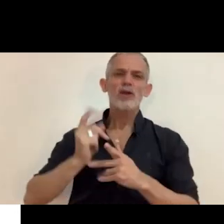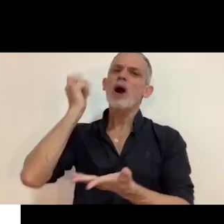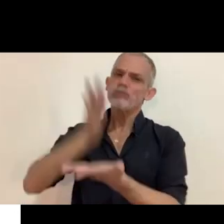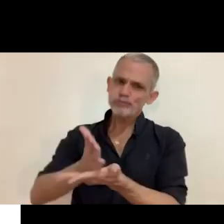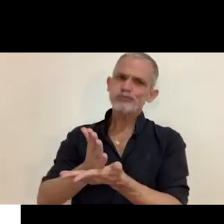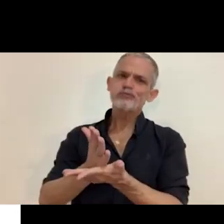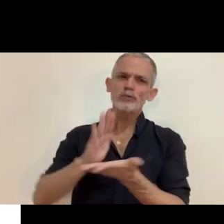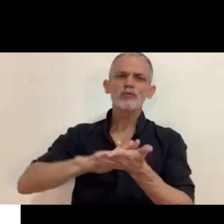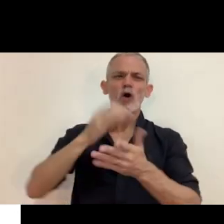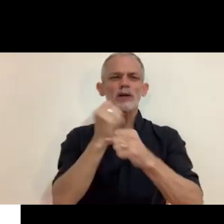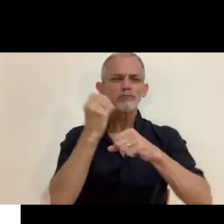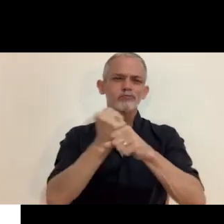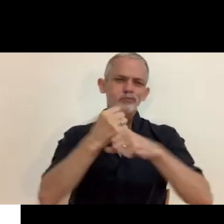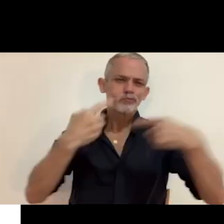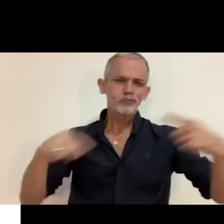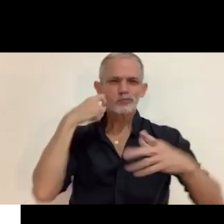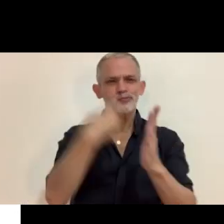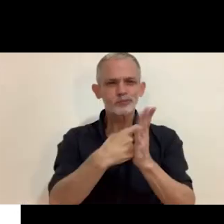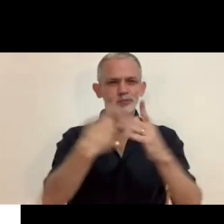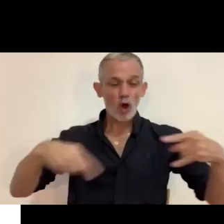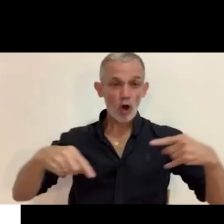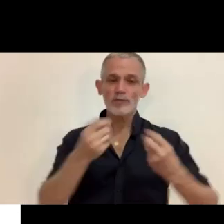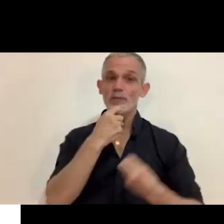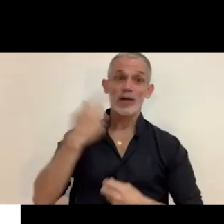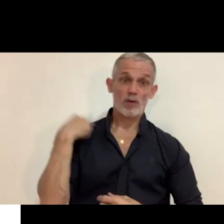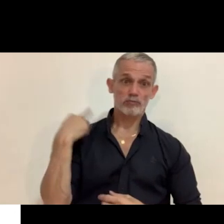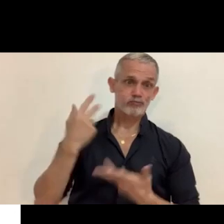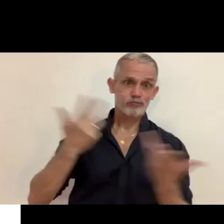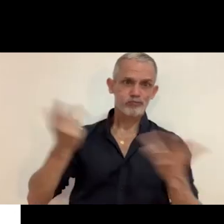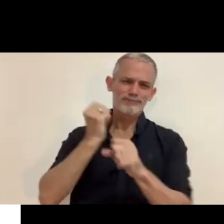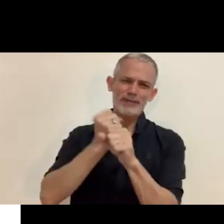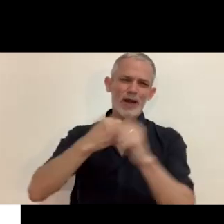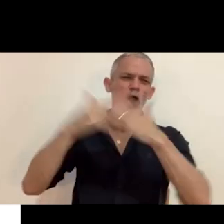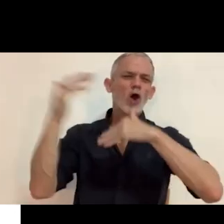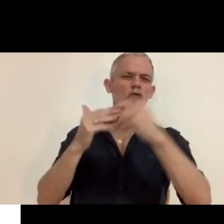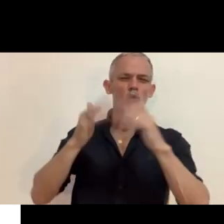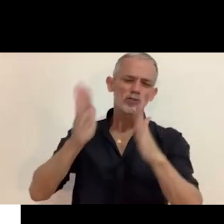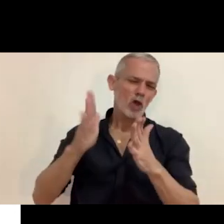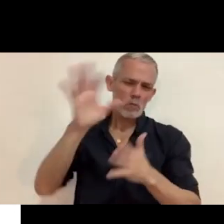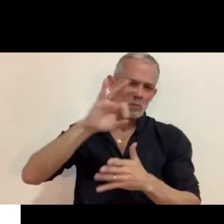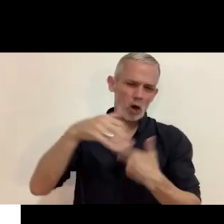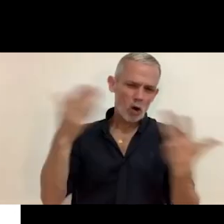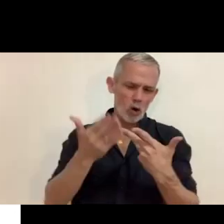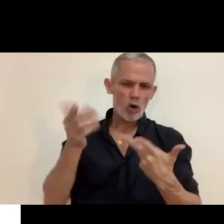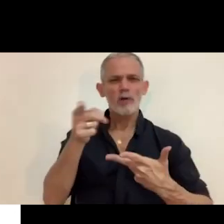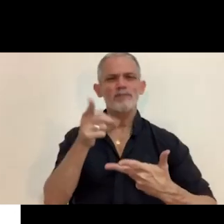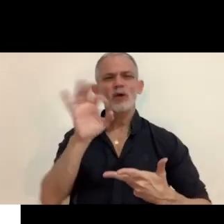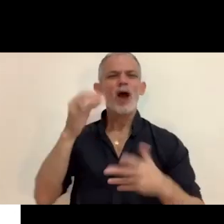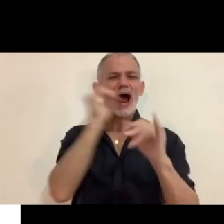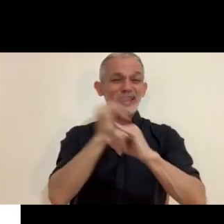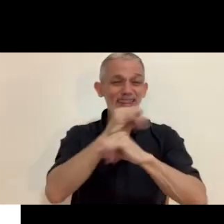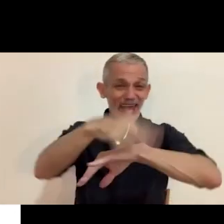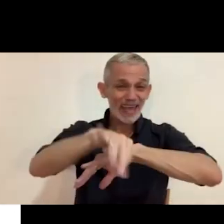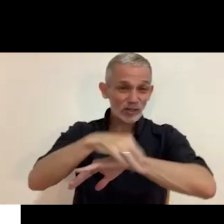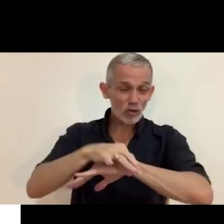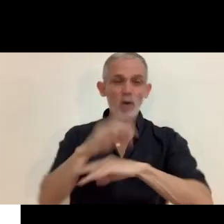laborales. Es decir, si un empleador dedicado a la construcción o un arquitecto que tuvo